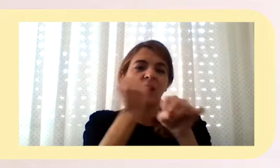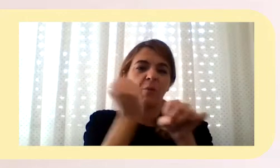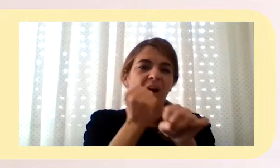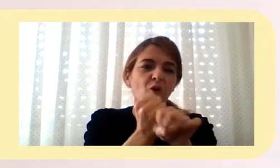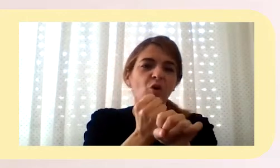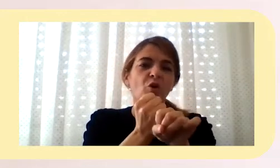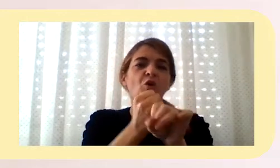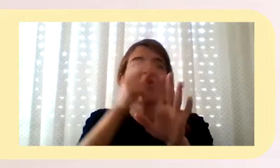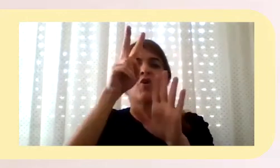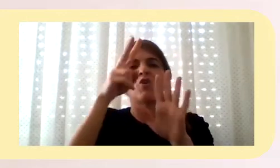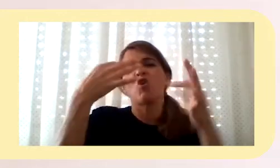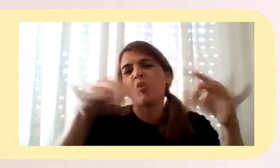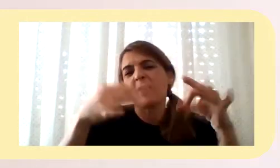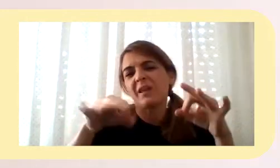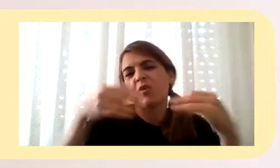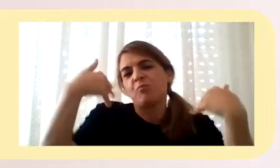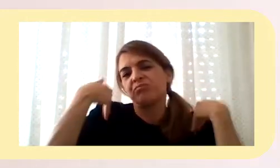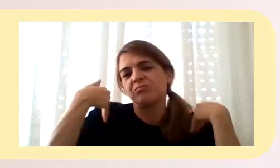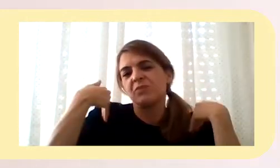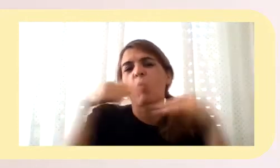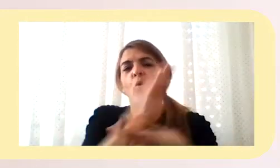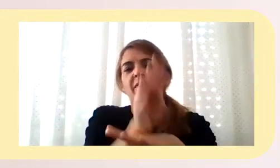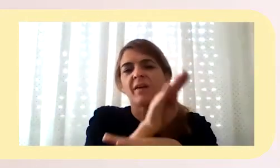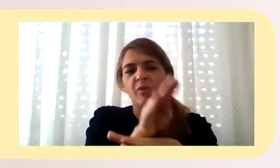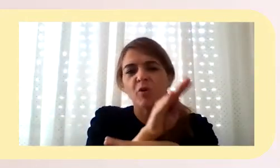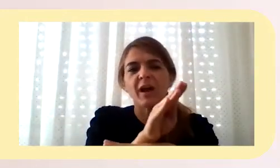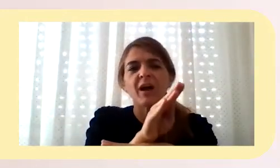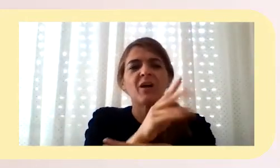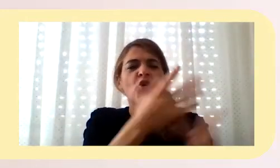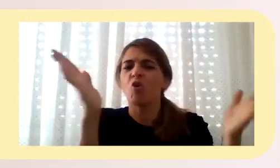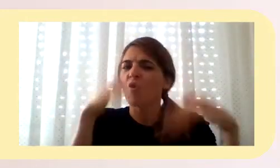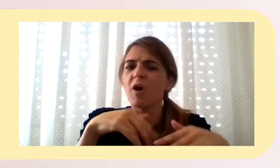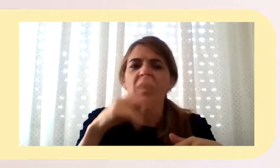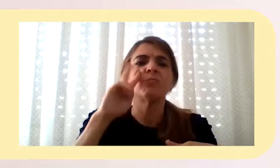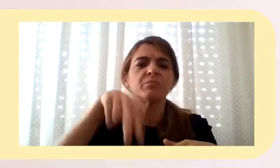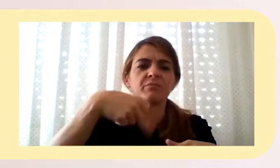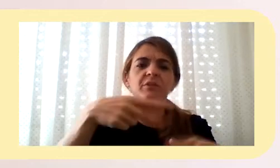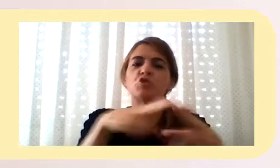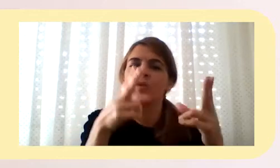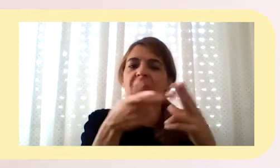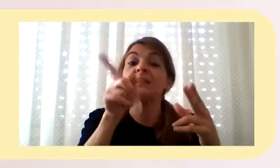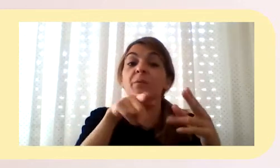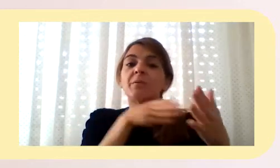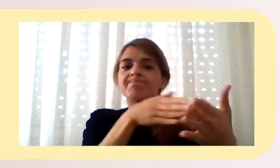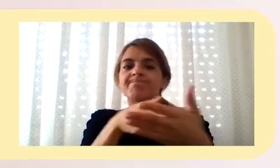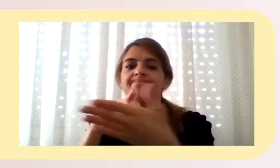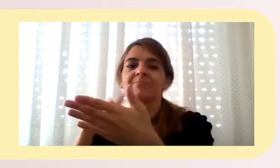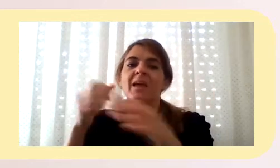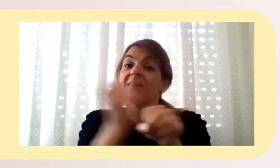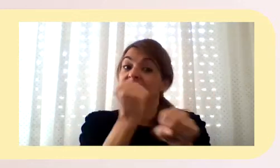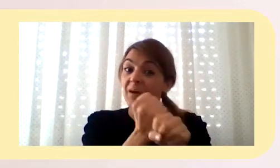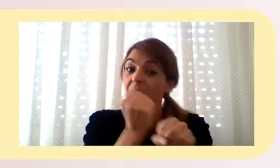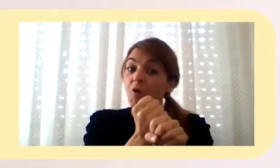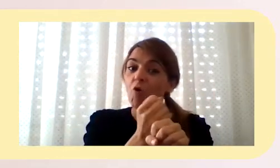del rol de cuidadoras, la falta de reconocimiento social, las dificultades también para acceder al mercado de trabajo y para conciliar la